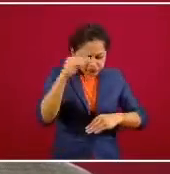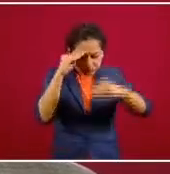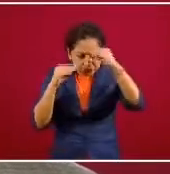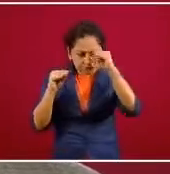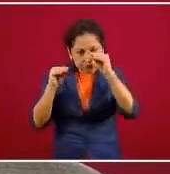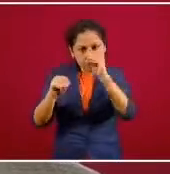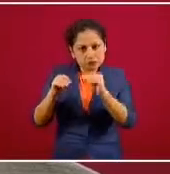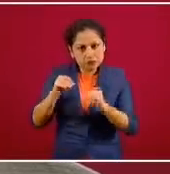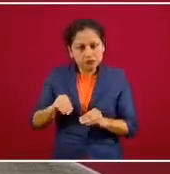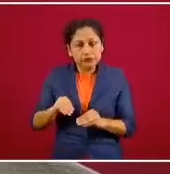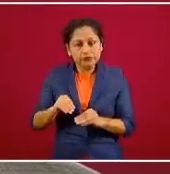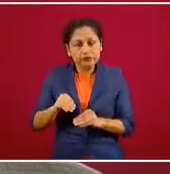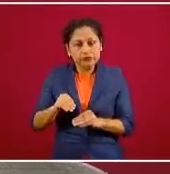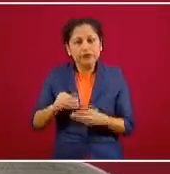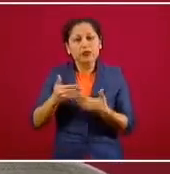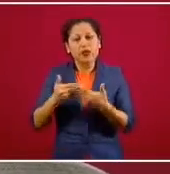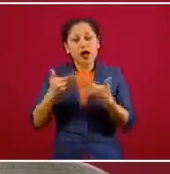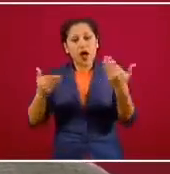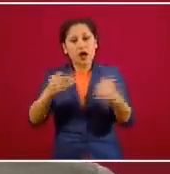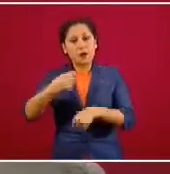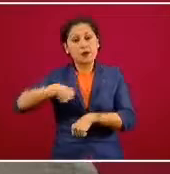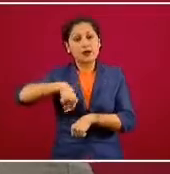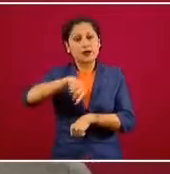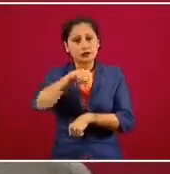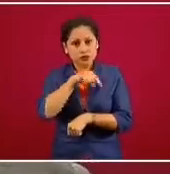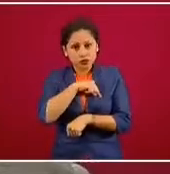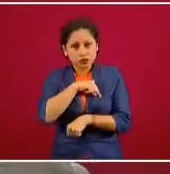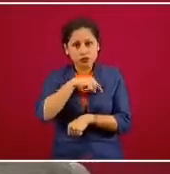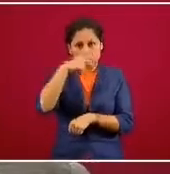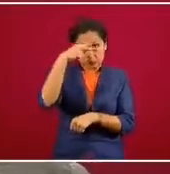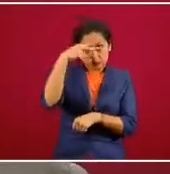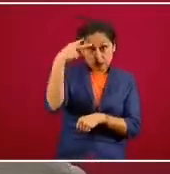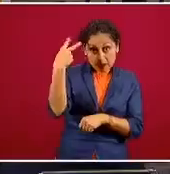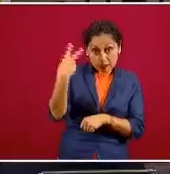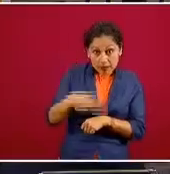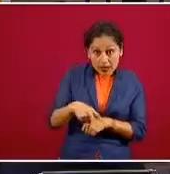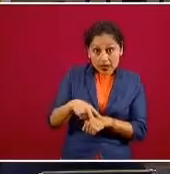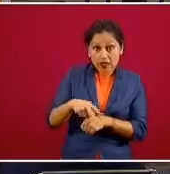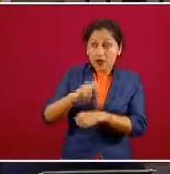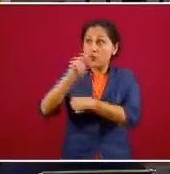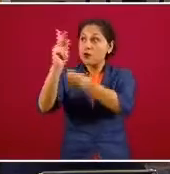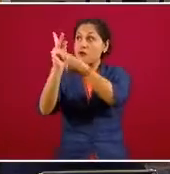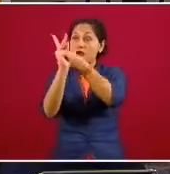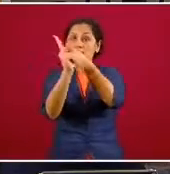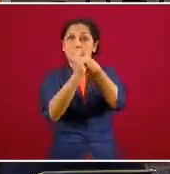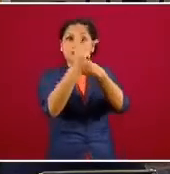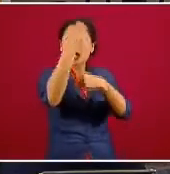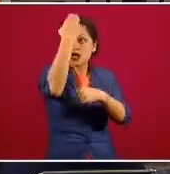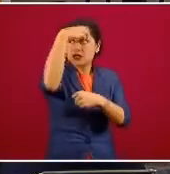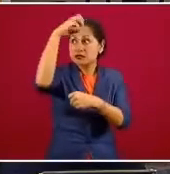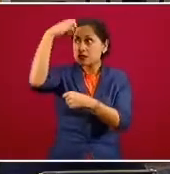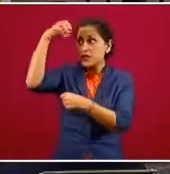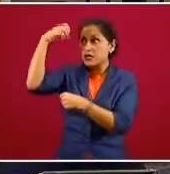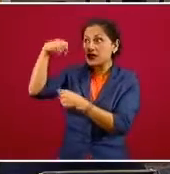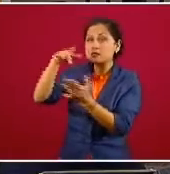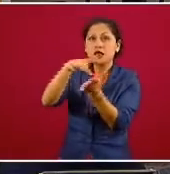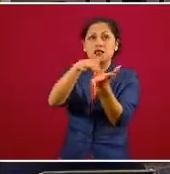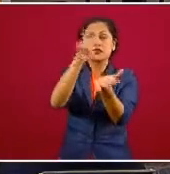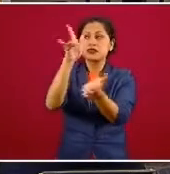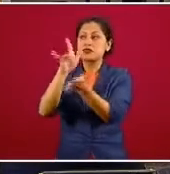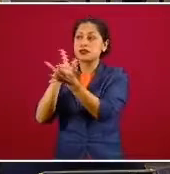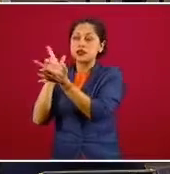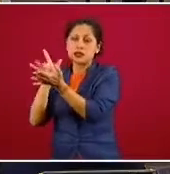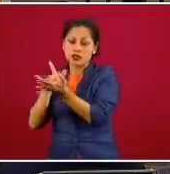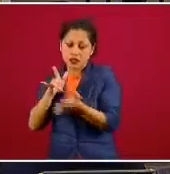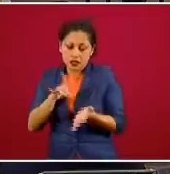la oportunidad de que México aprenda de las experiencias vividas en otros países, aprenda de lo que ha